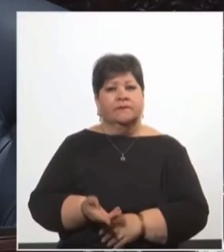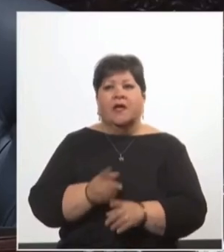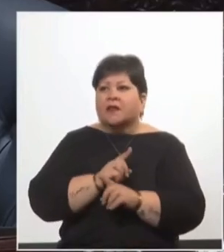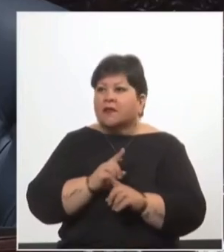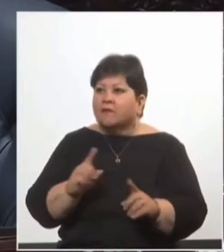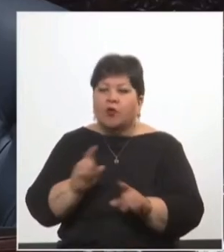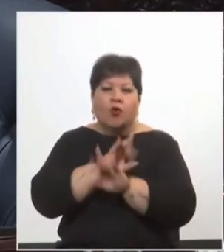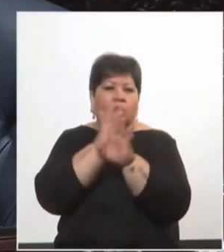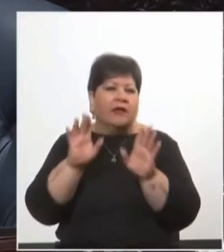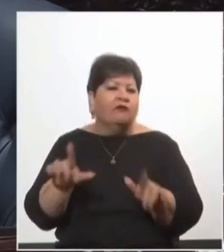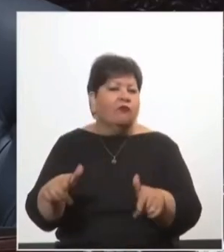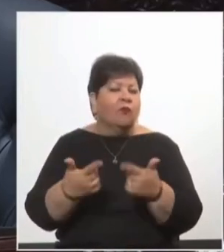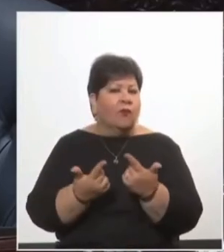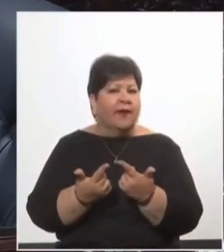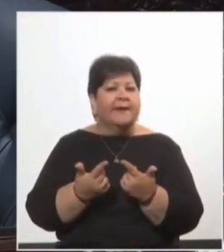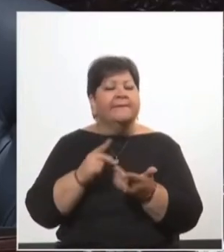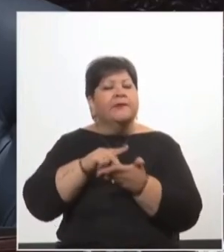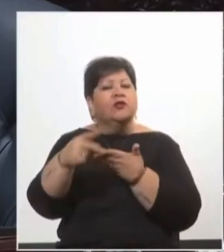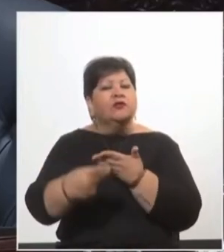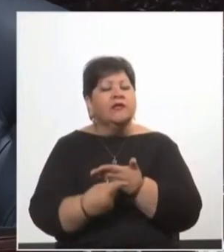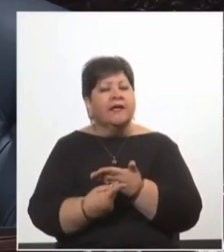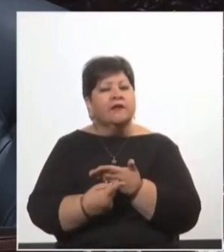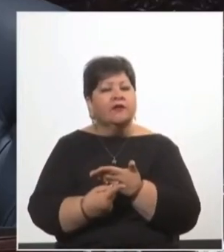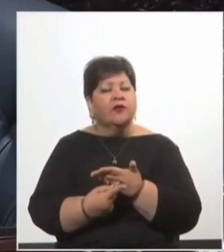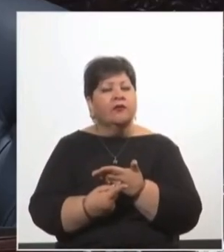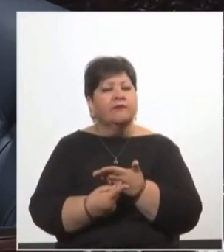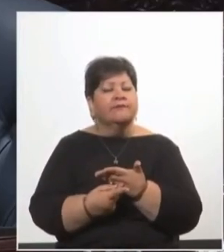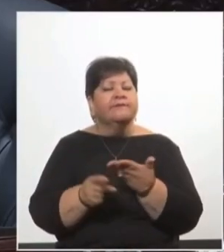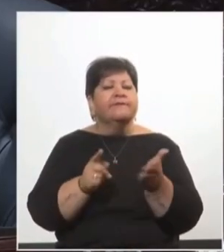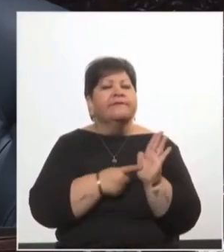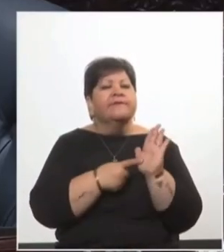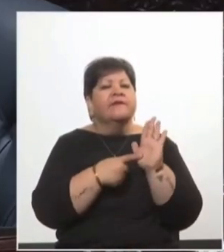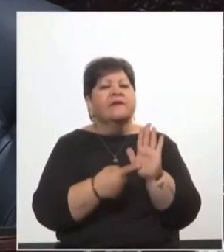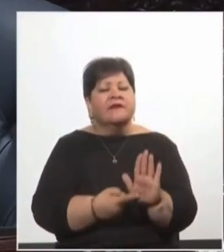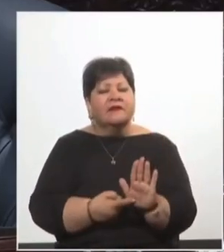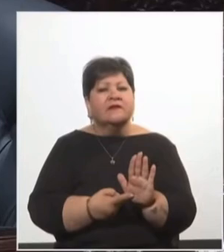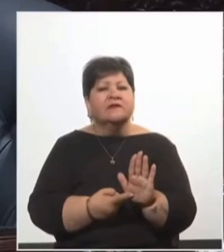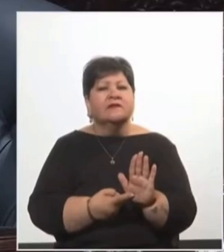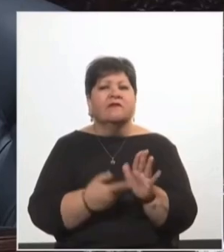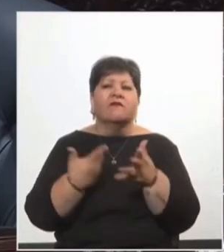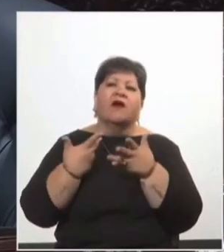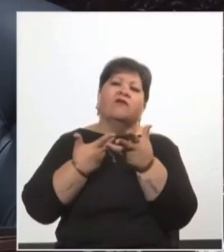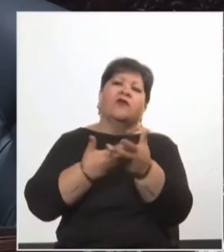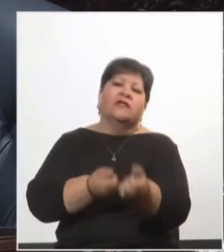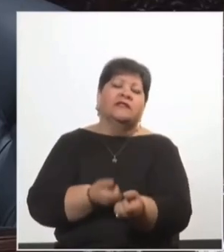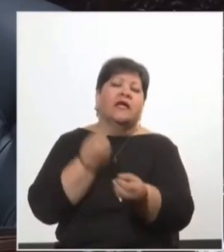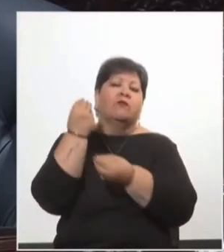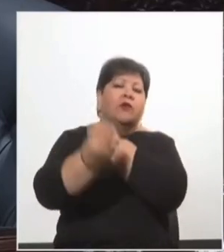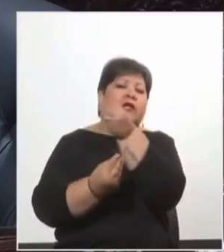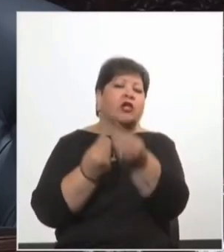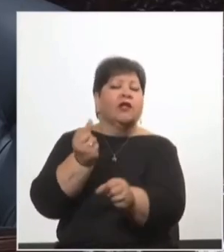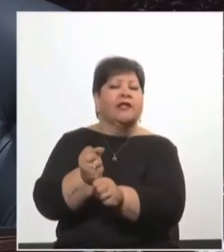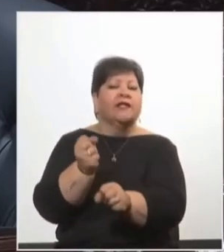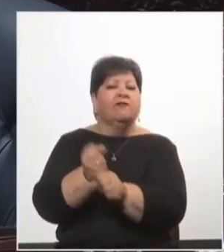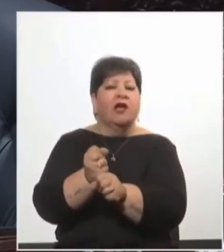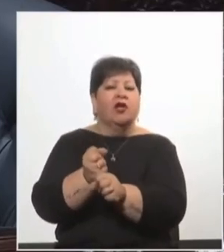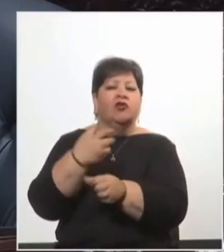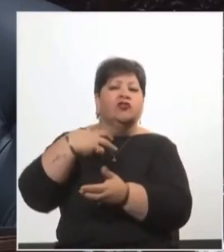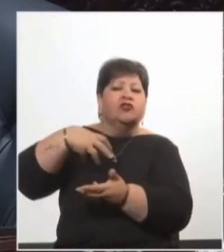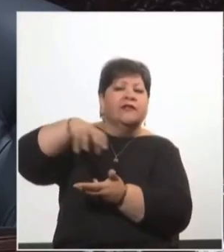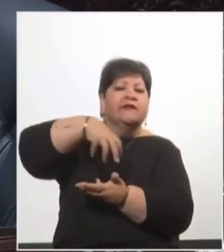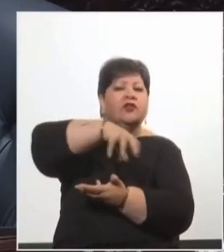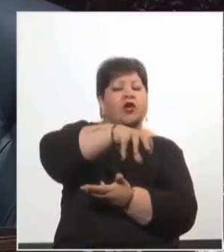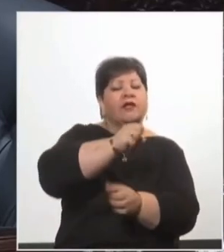Tampoco queda claro del proyecto lo que se plantea de favorecer a aquellos puestos de trabajo, a aquellos sectores